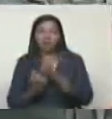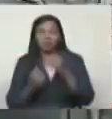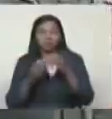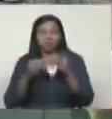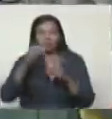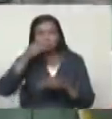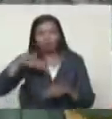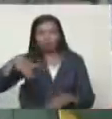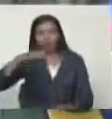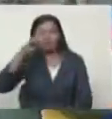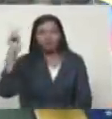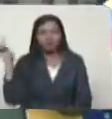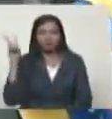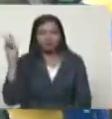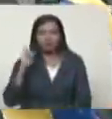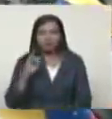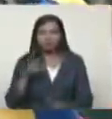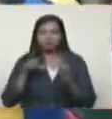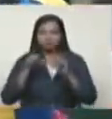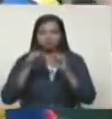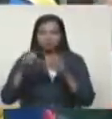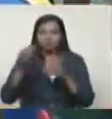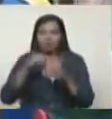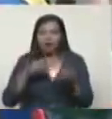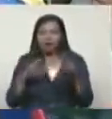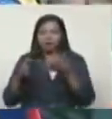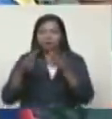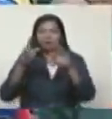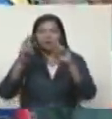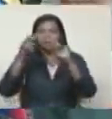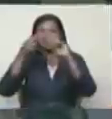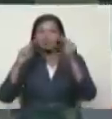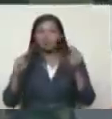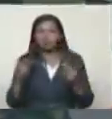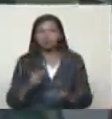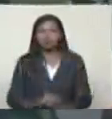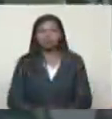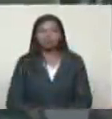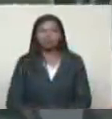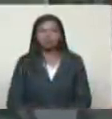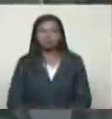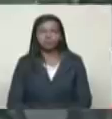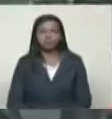el pueblo de Venezuela para avanzar por la vía de la paz.